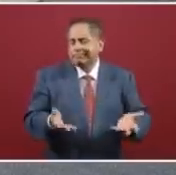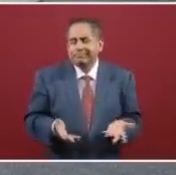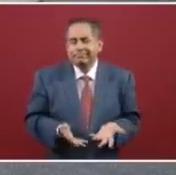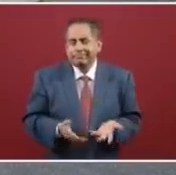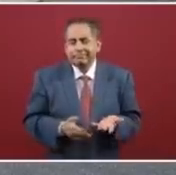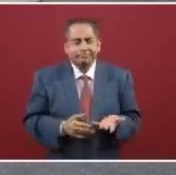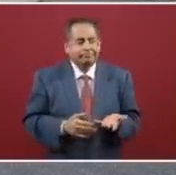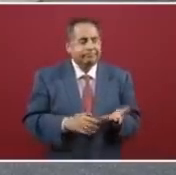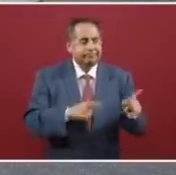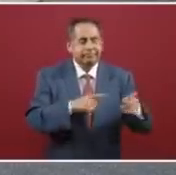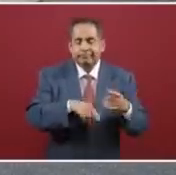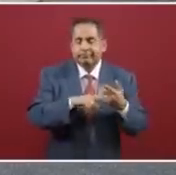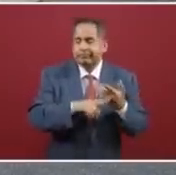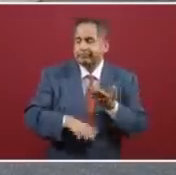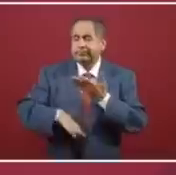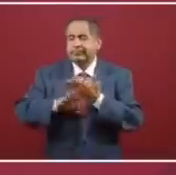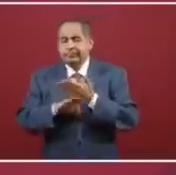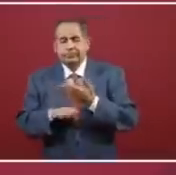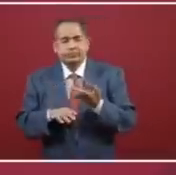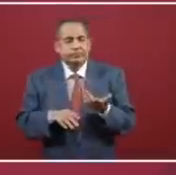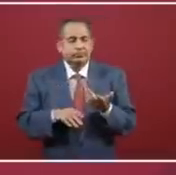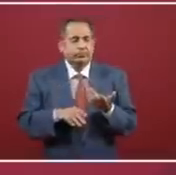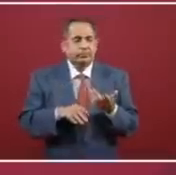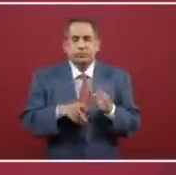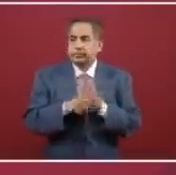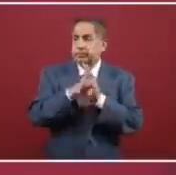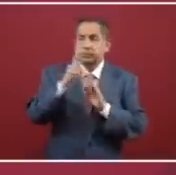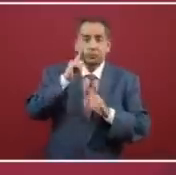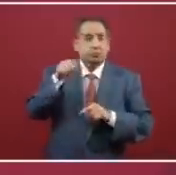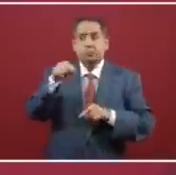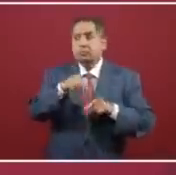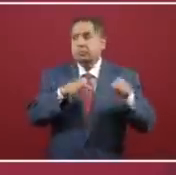en contra de un periódico